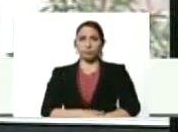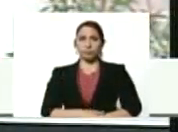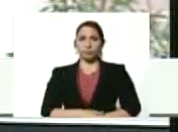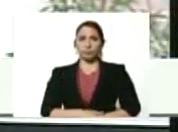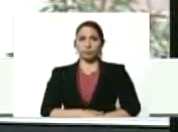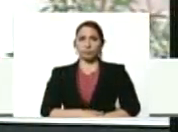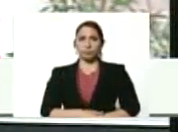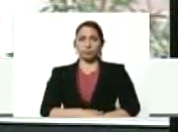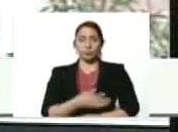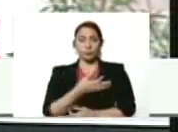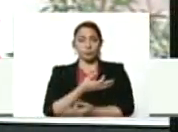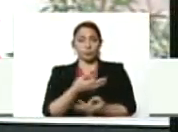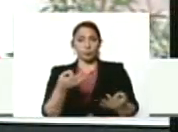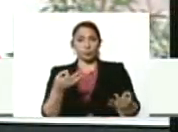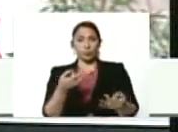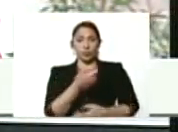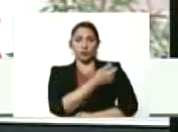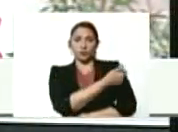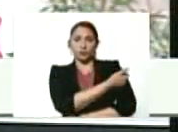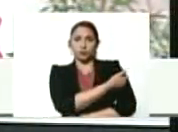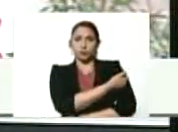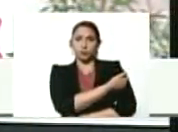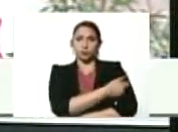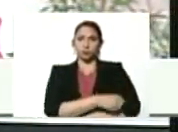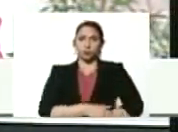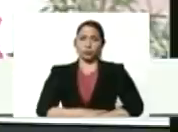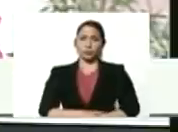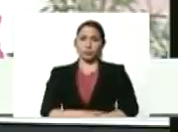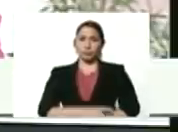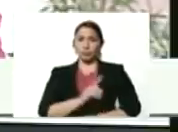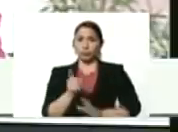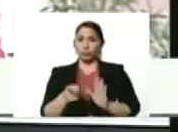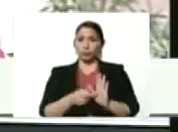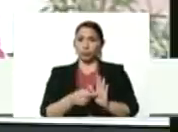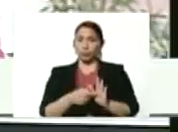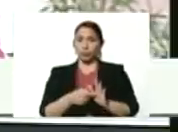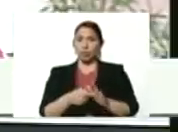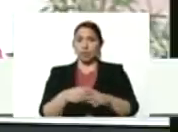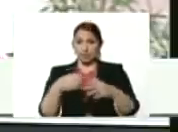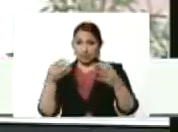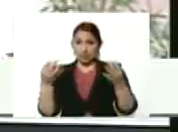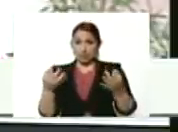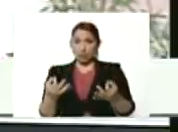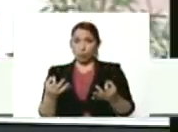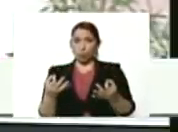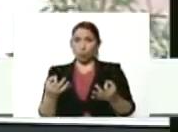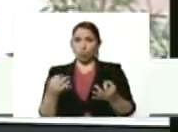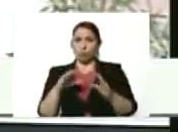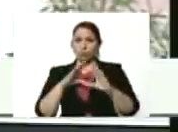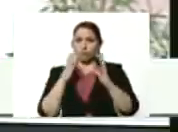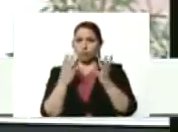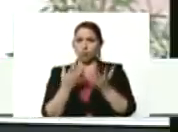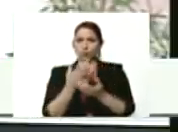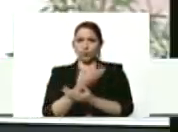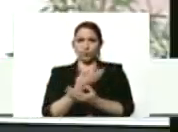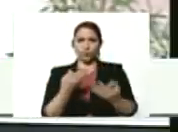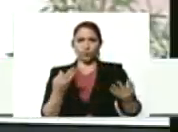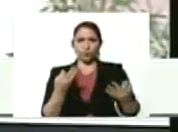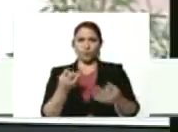se perfeccione la vacuna, las vacunas seguras del mundo, se perfeccionen